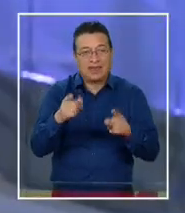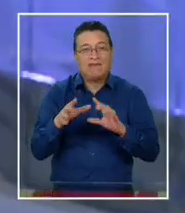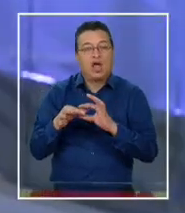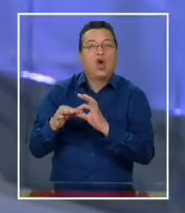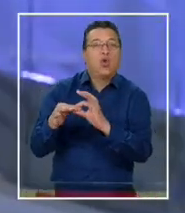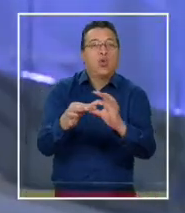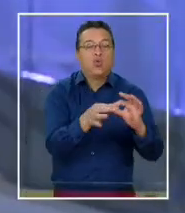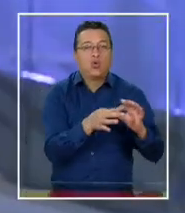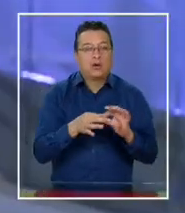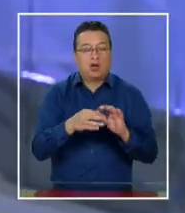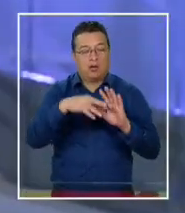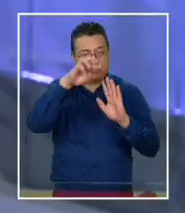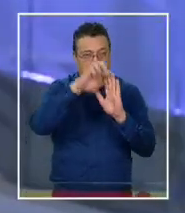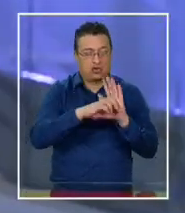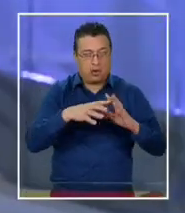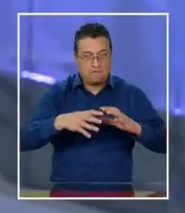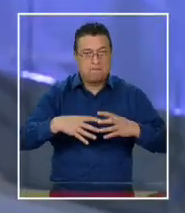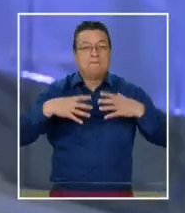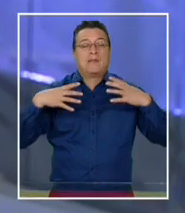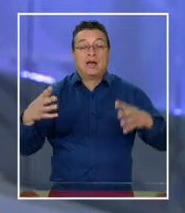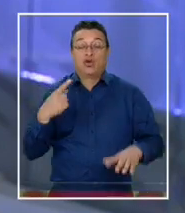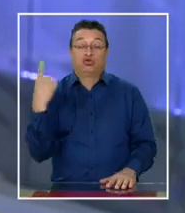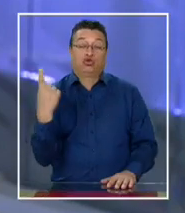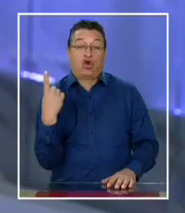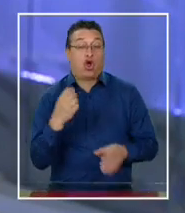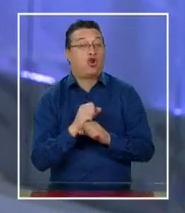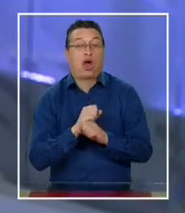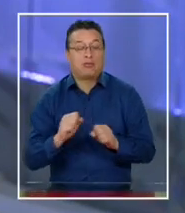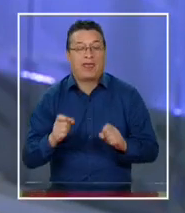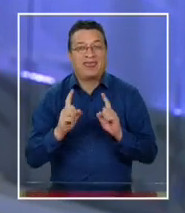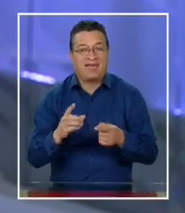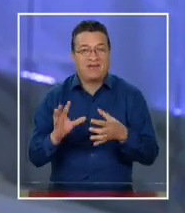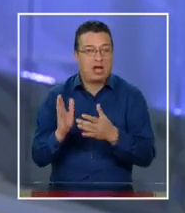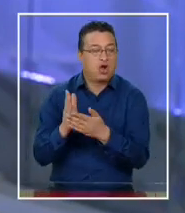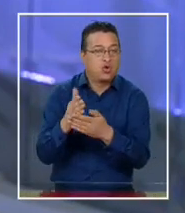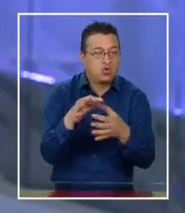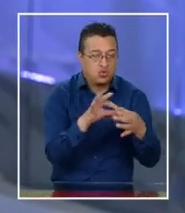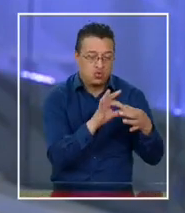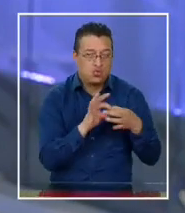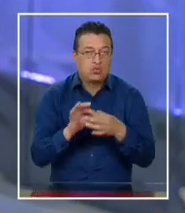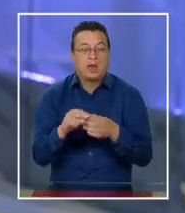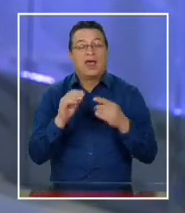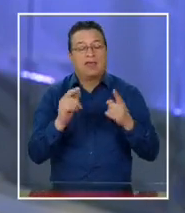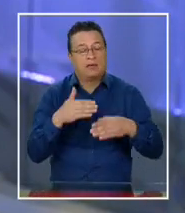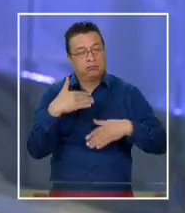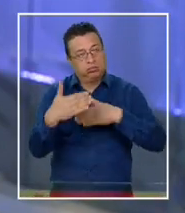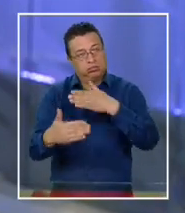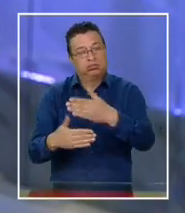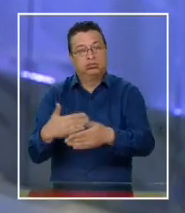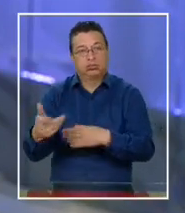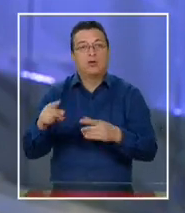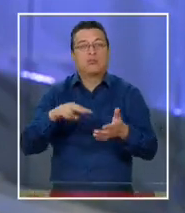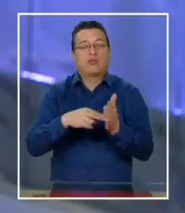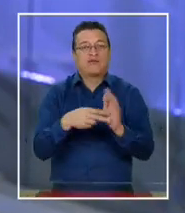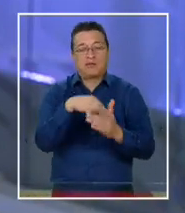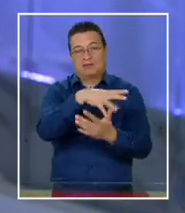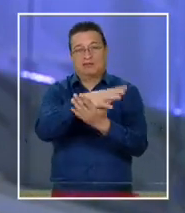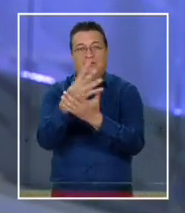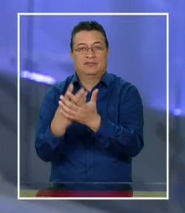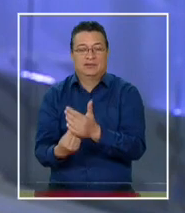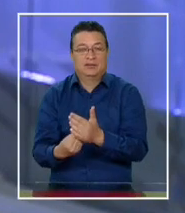que unirse hay que armar un proyecto mayor son los no podemos tenemos que juntarnos Y tenemos además que darle viabilidad a la salida de esta crisis